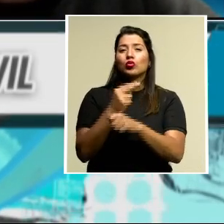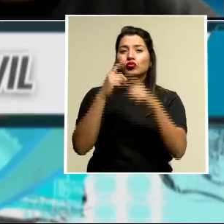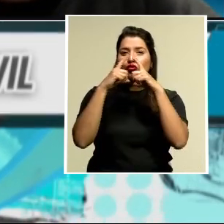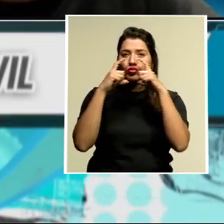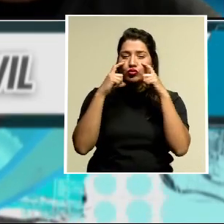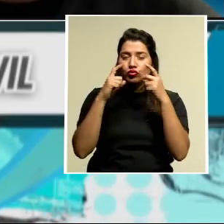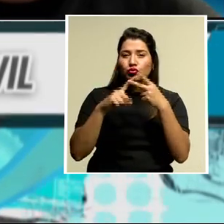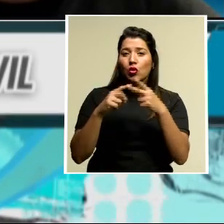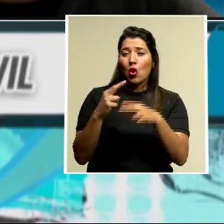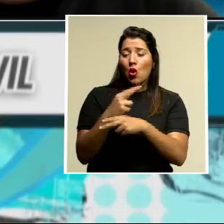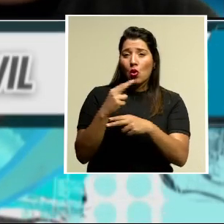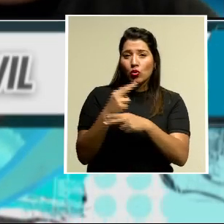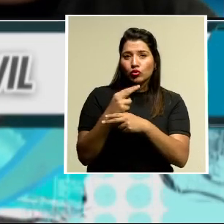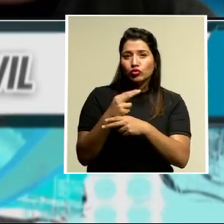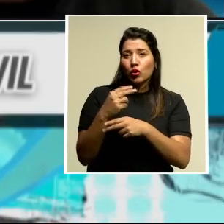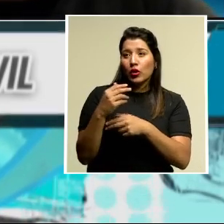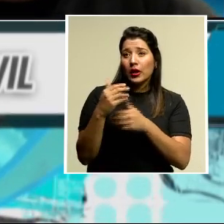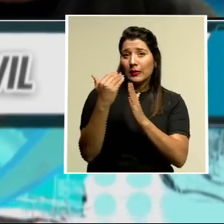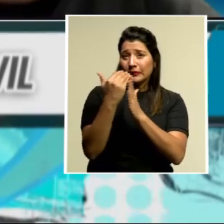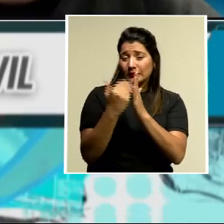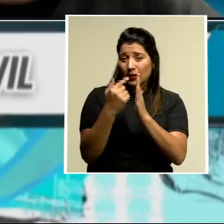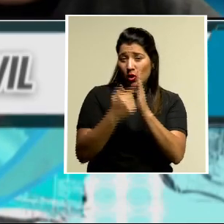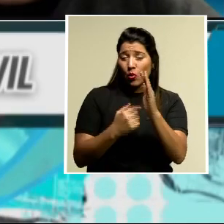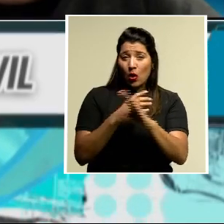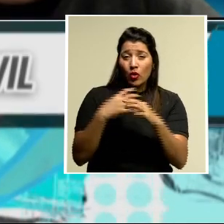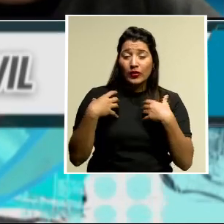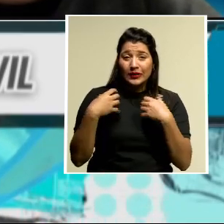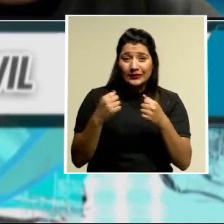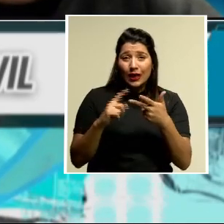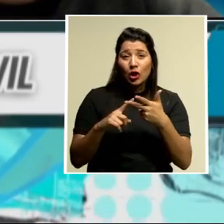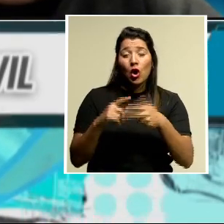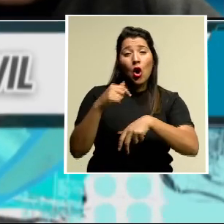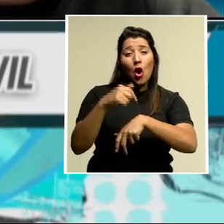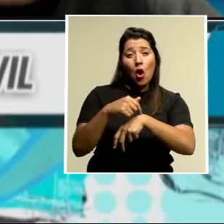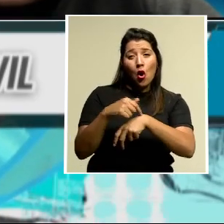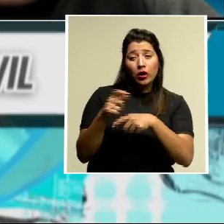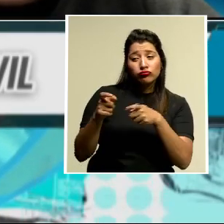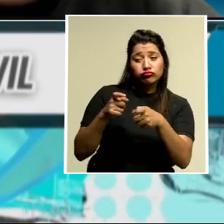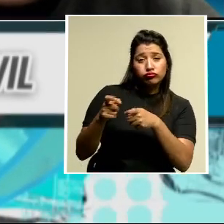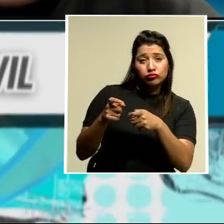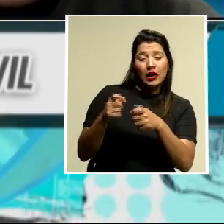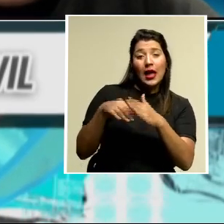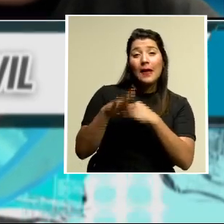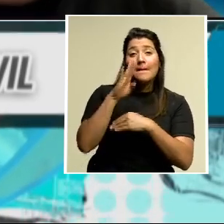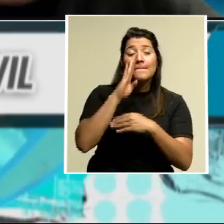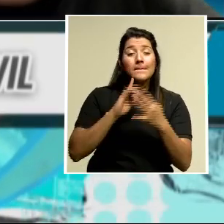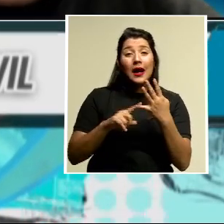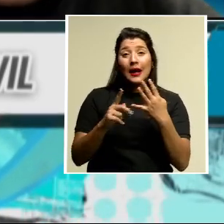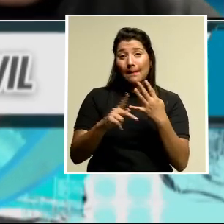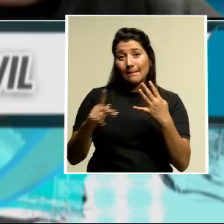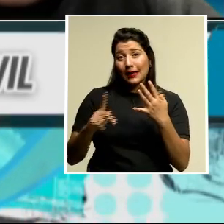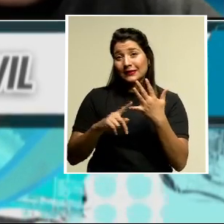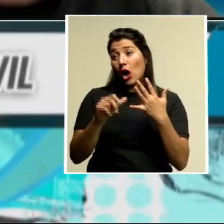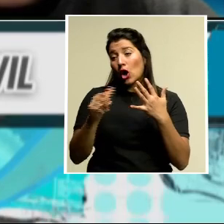semanas que estamos observando. Y precisamente, si ustedes ven, ya para esta semana ha